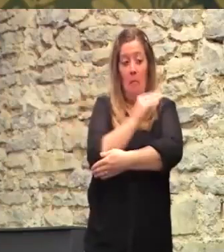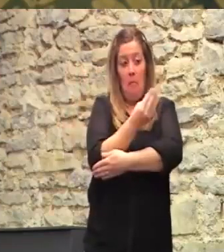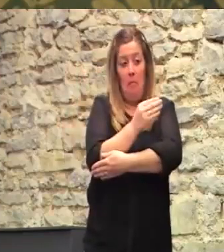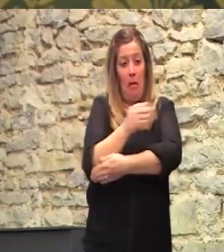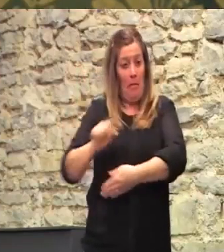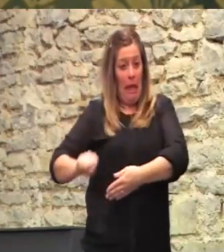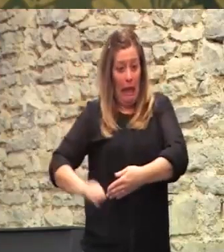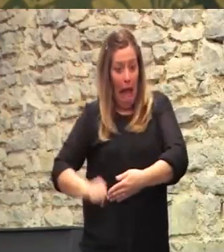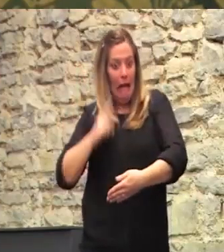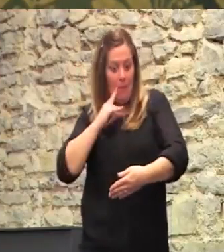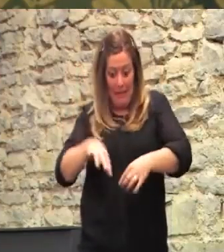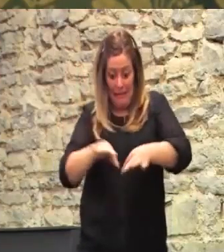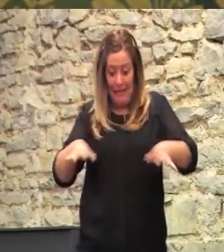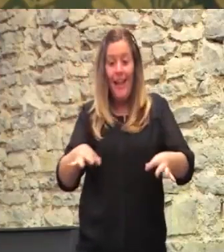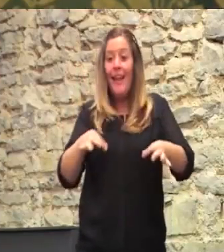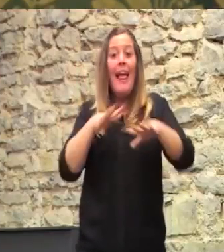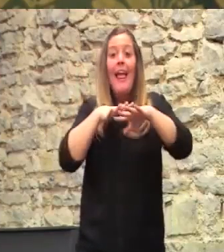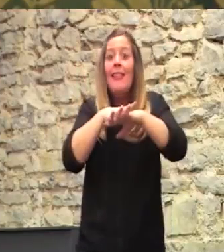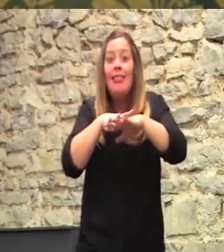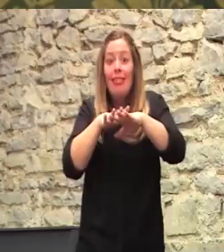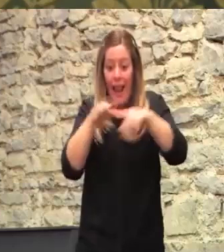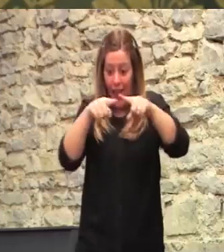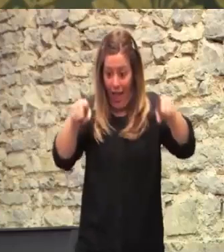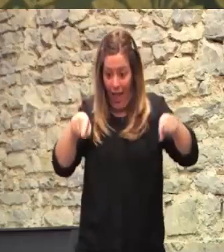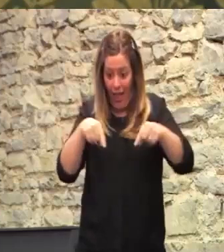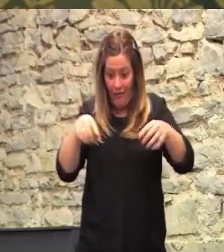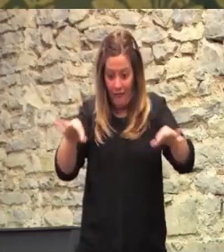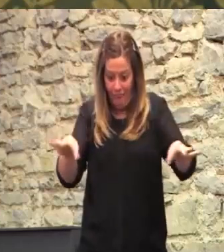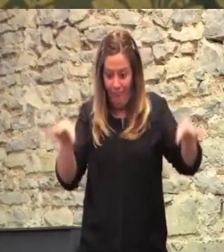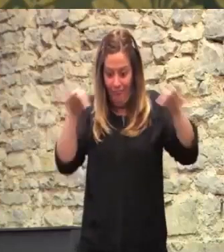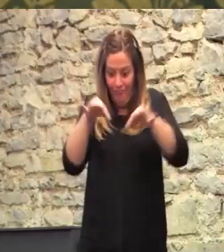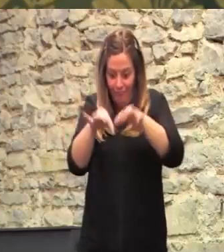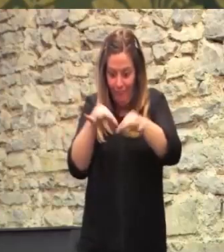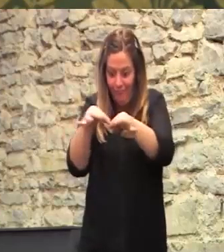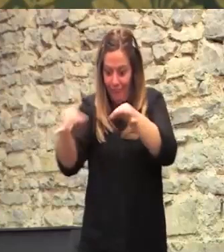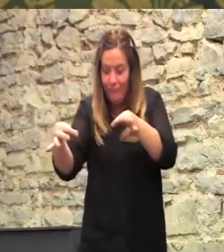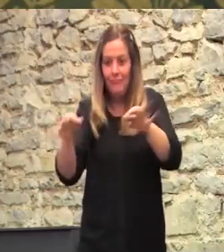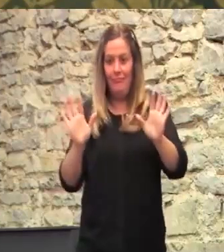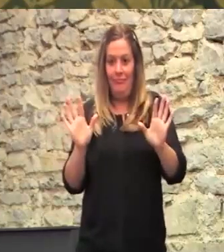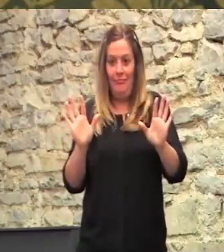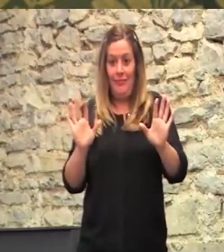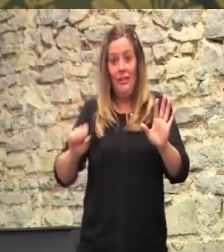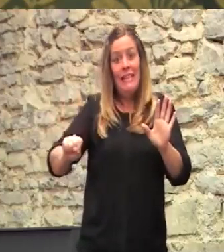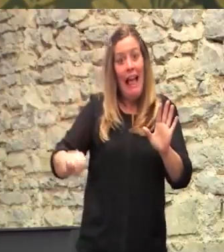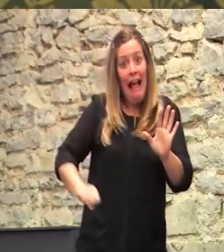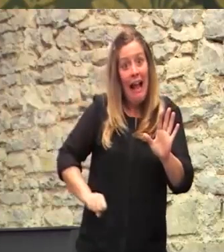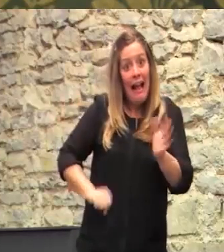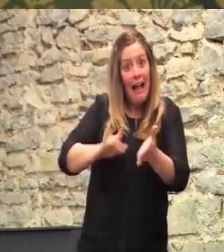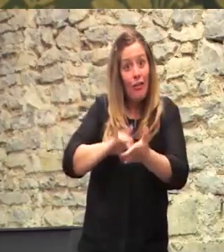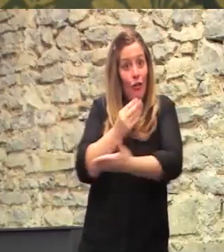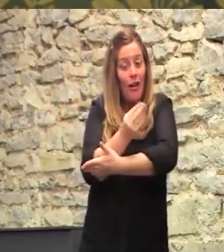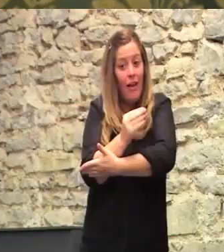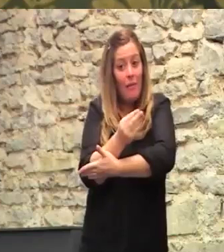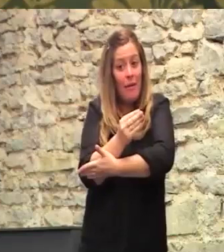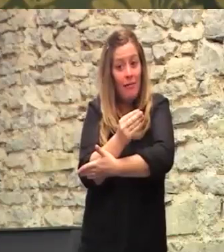pedazos triangulares de tela con la cual una envolvía el bebé este que cuando se hacía caca entonces después